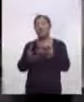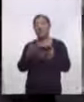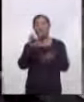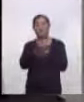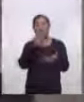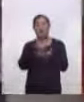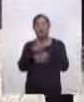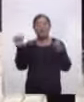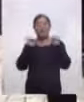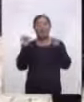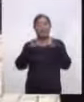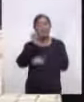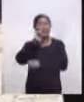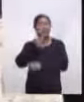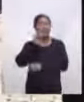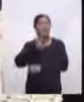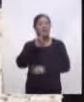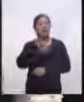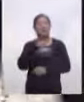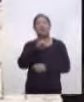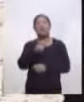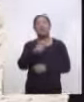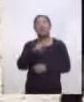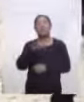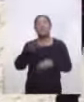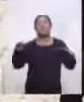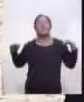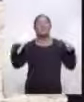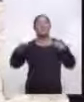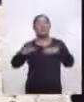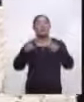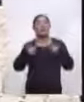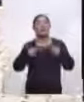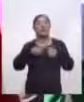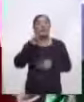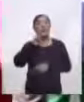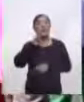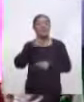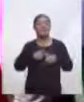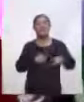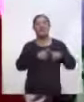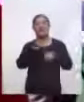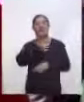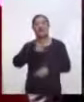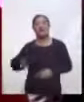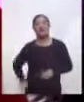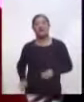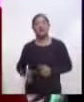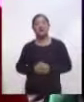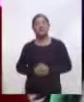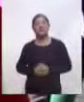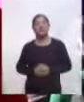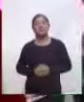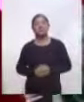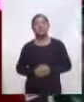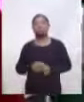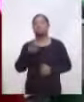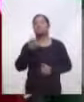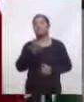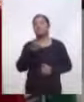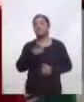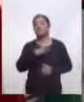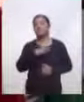de la carrera de la mujer atraiga al mayor número de corredoras de los diferentes municipios. Conmemorando precisamente y